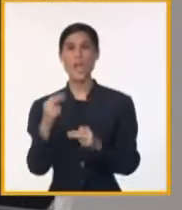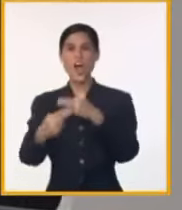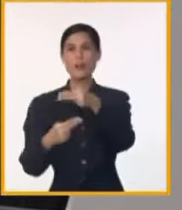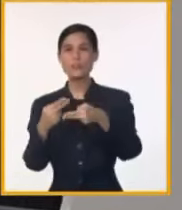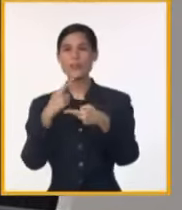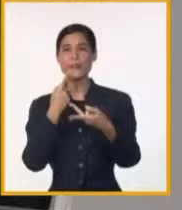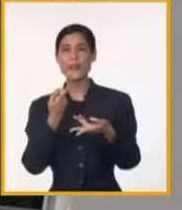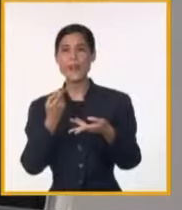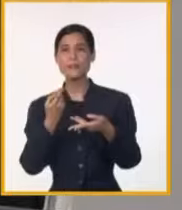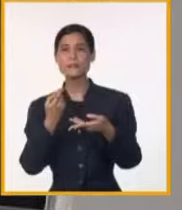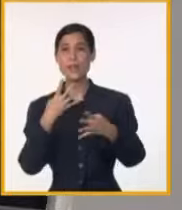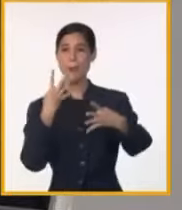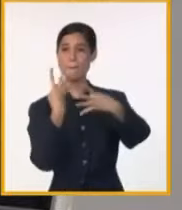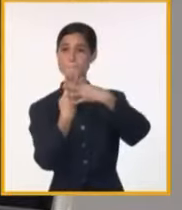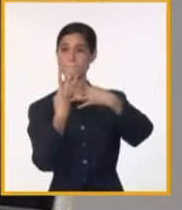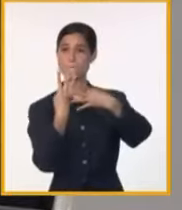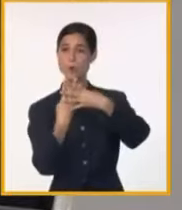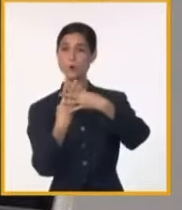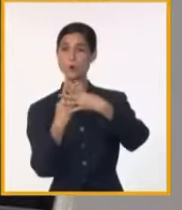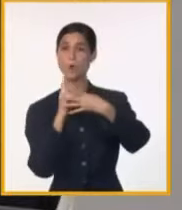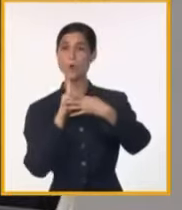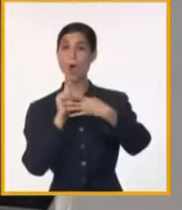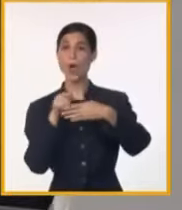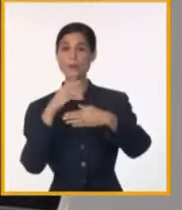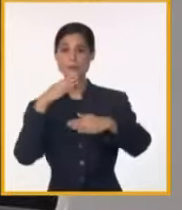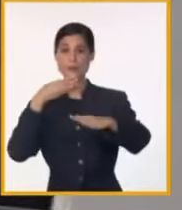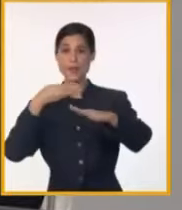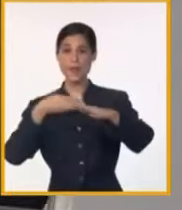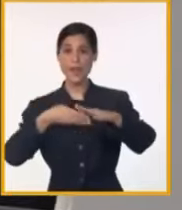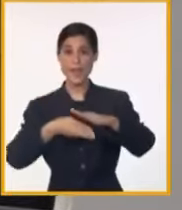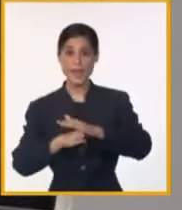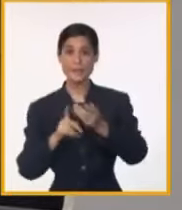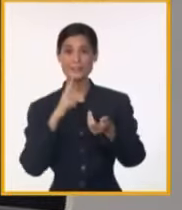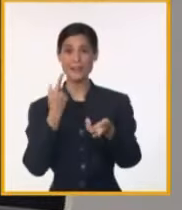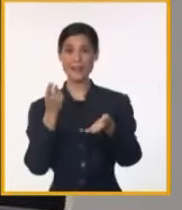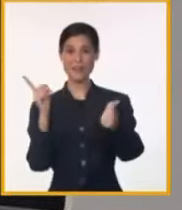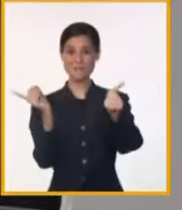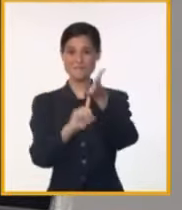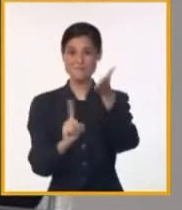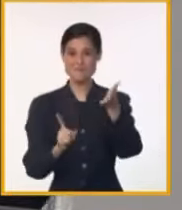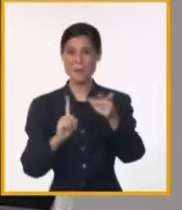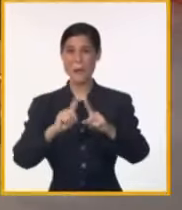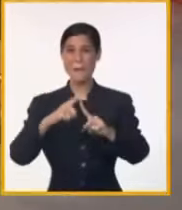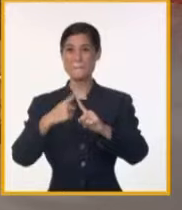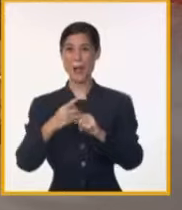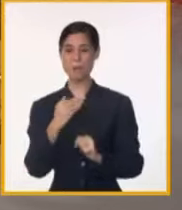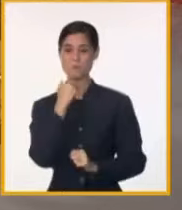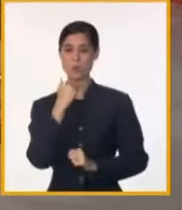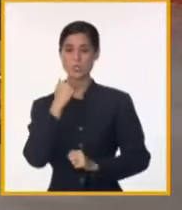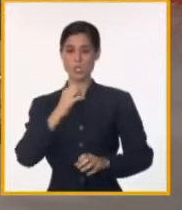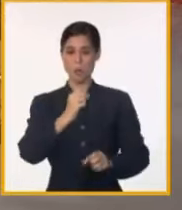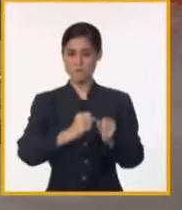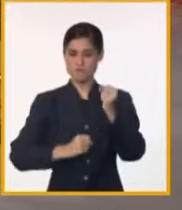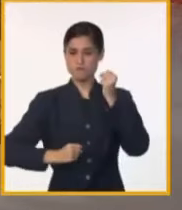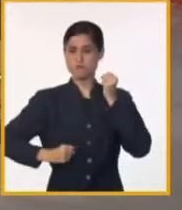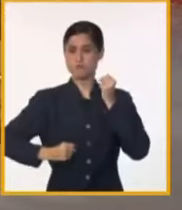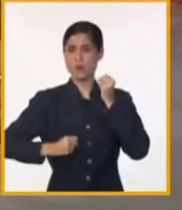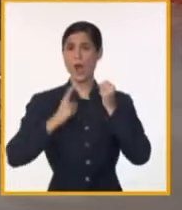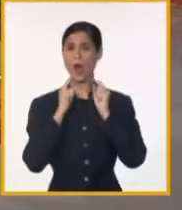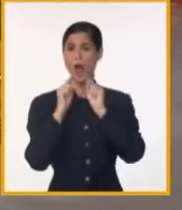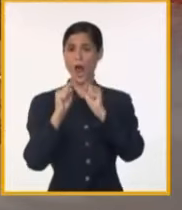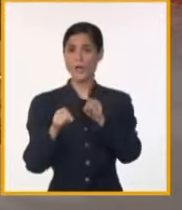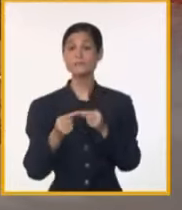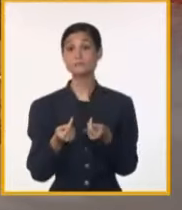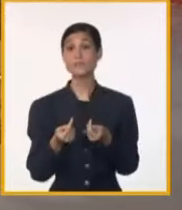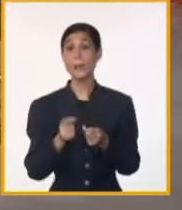electrificado eh rodeado de francotiradores a pedir a protestar